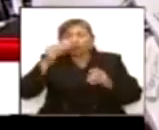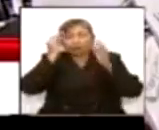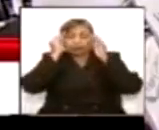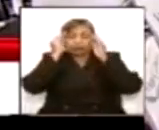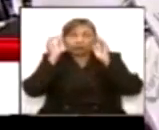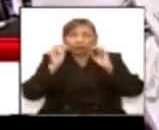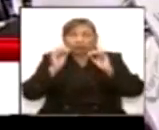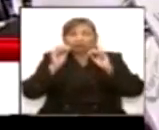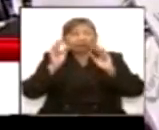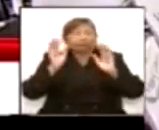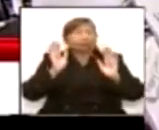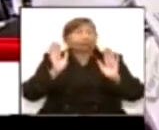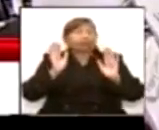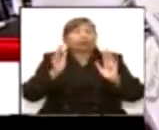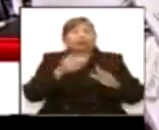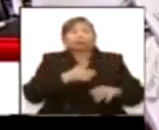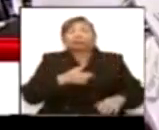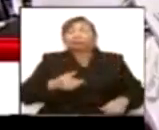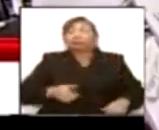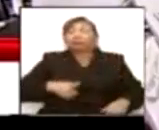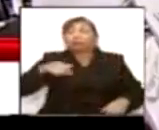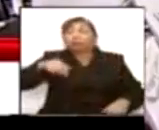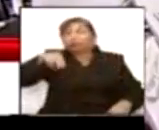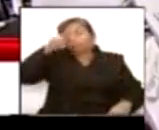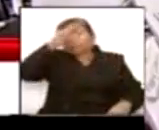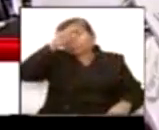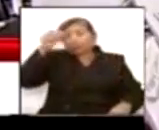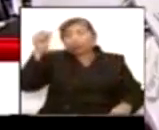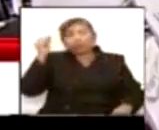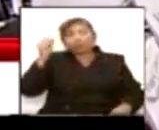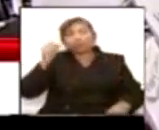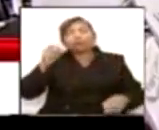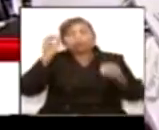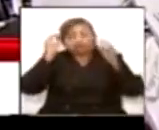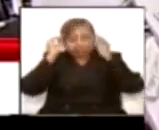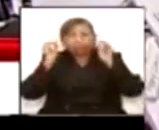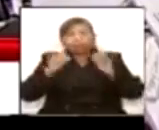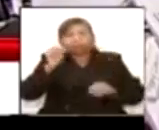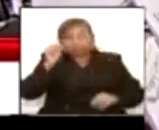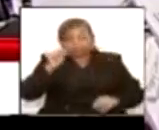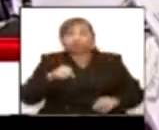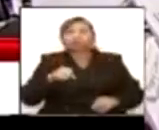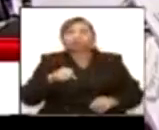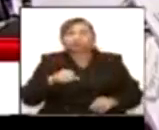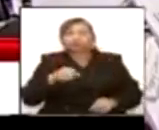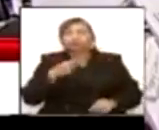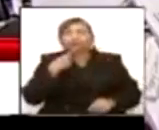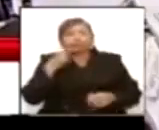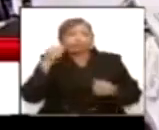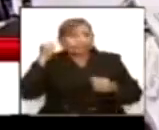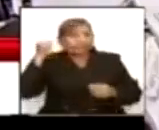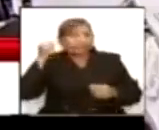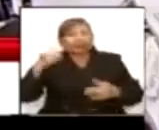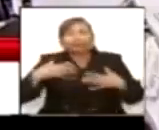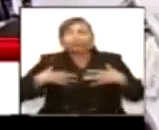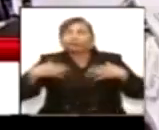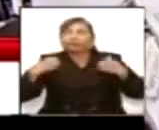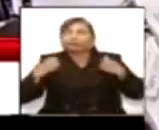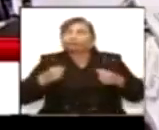opinión. Presidente, ¿en nuestro país tenemos derecho a la segunda opinión? Sí. Y ese es un tema de derecho a la